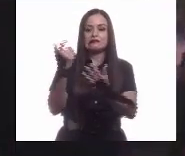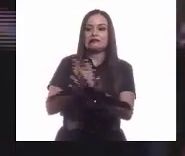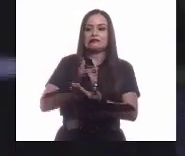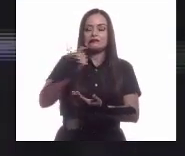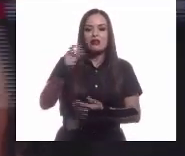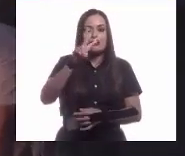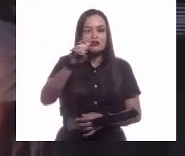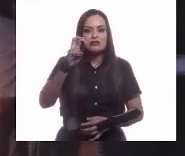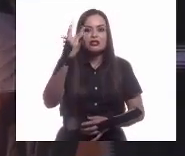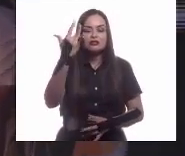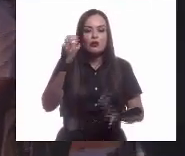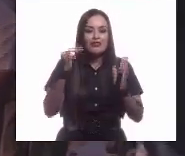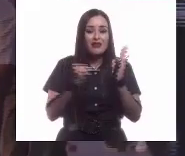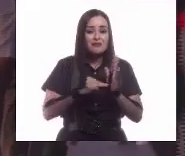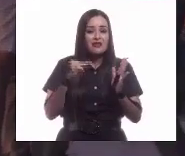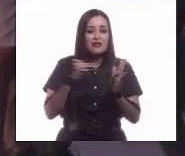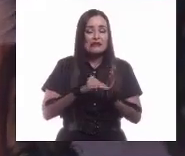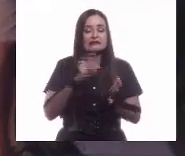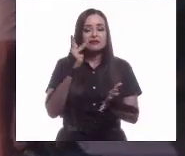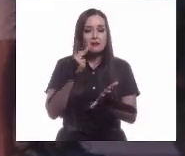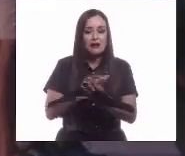de 250 millones de pesos.